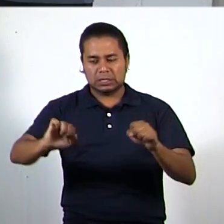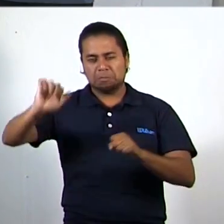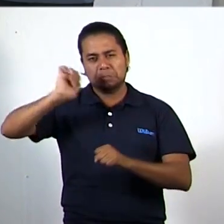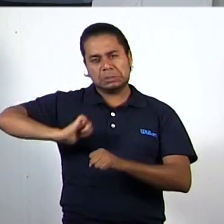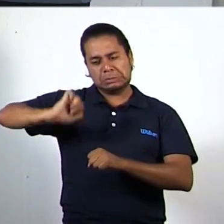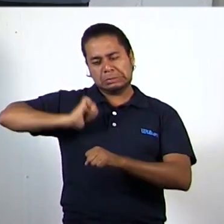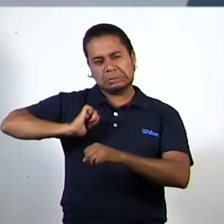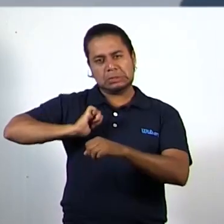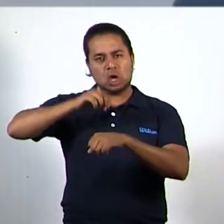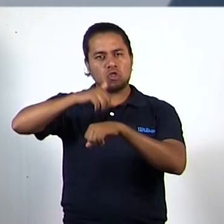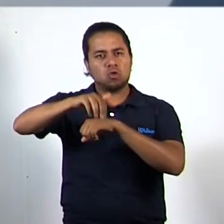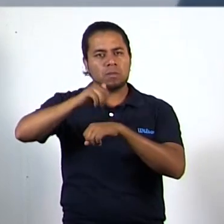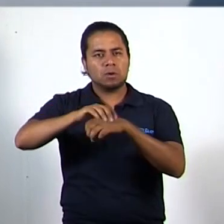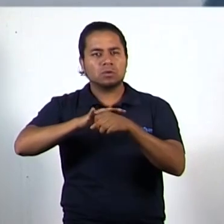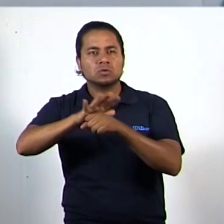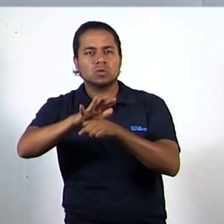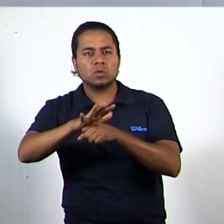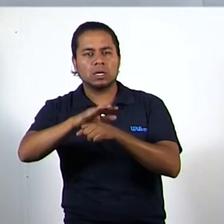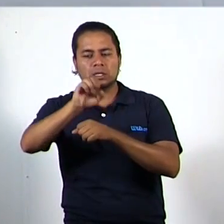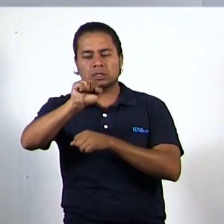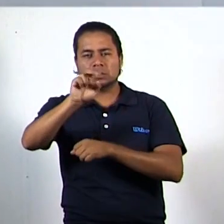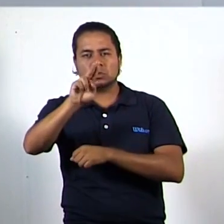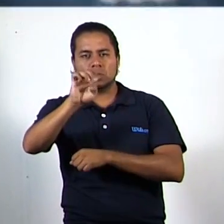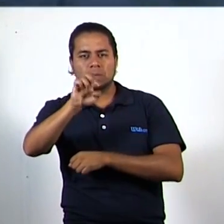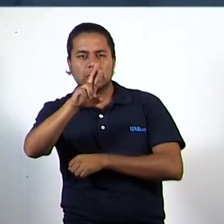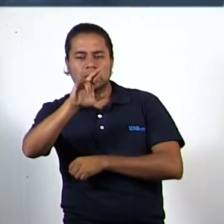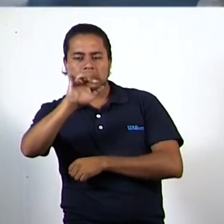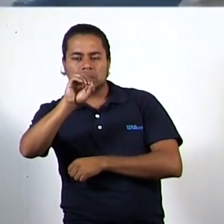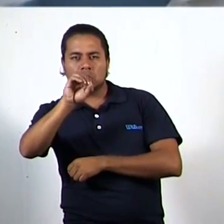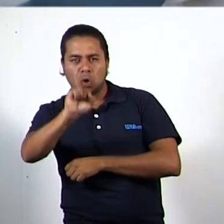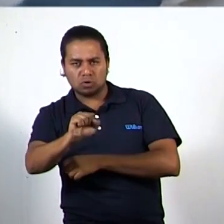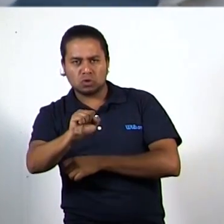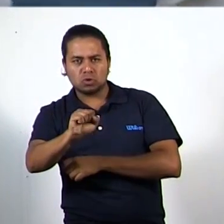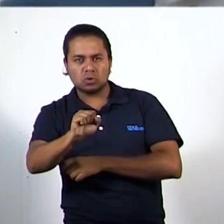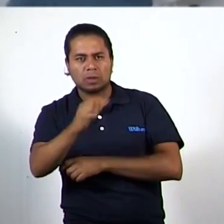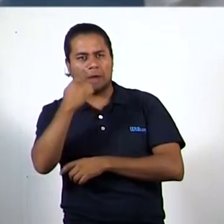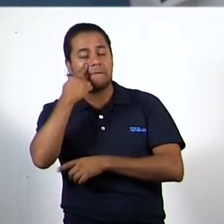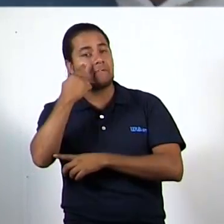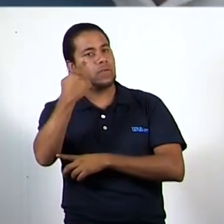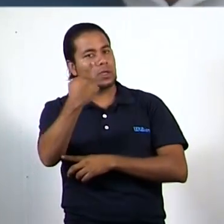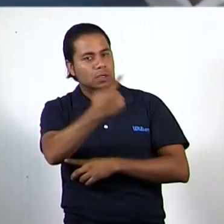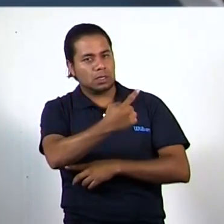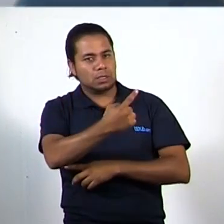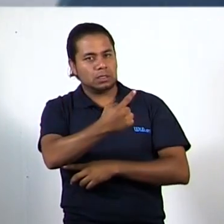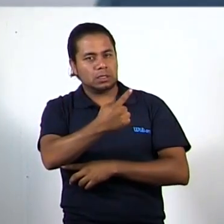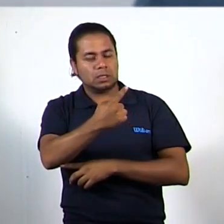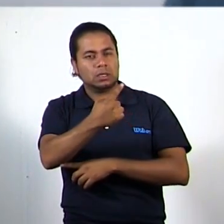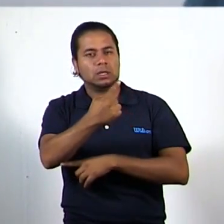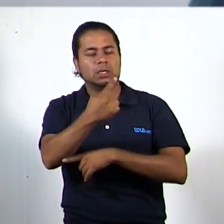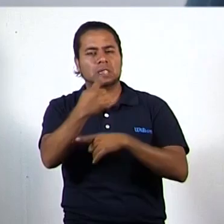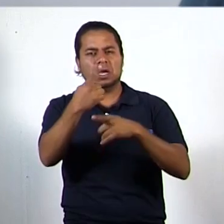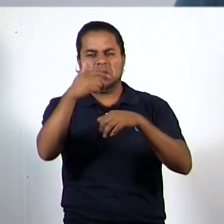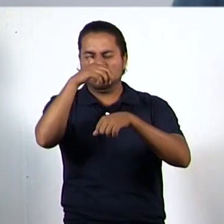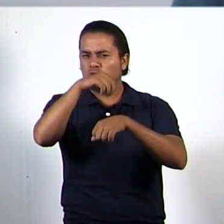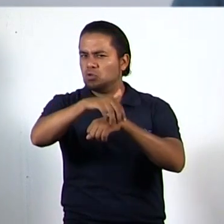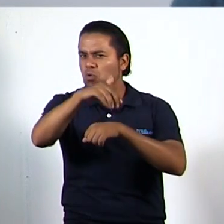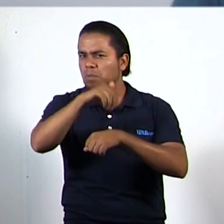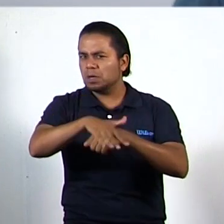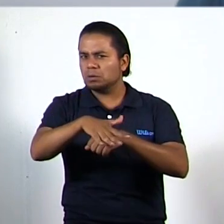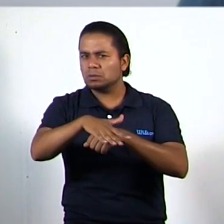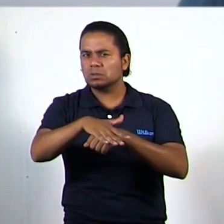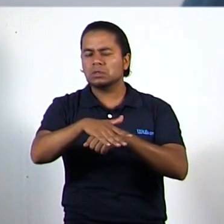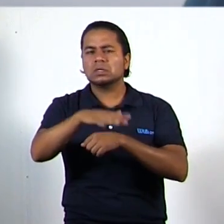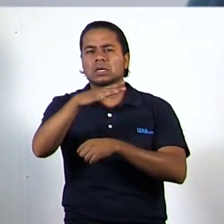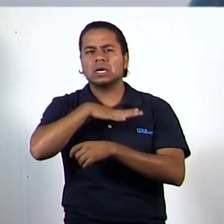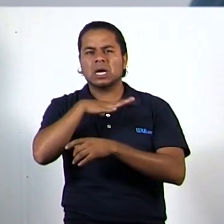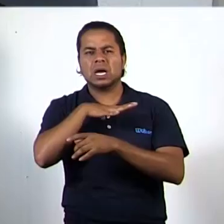registrado es el de los sumerios. Te puedes dar cuenta que es un sistema de numeración que utilizan